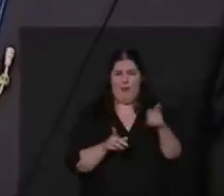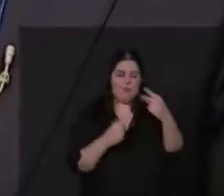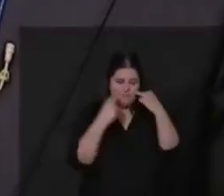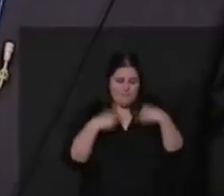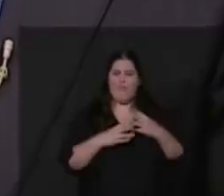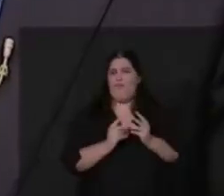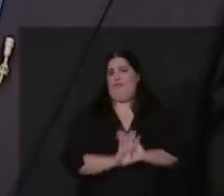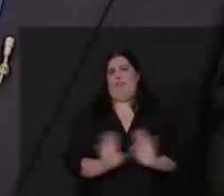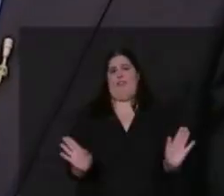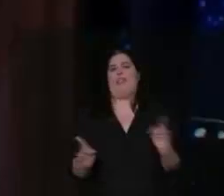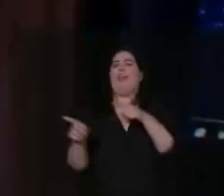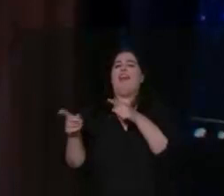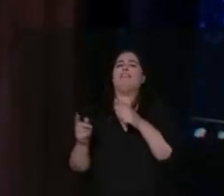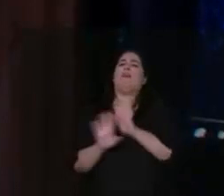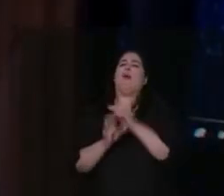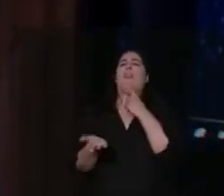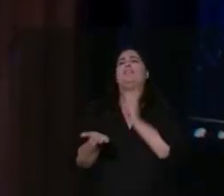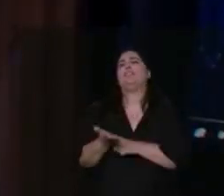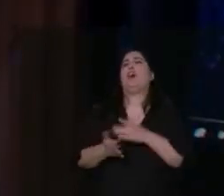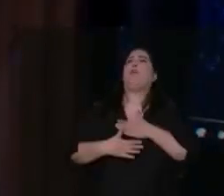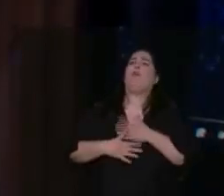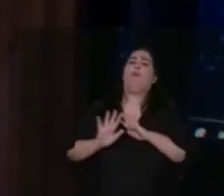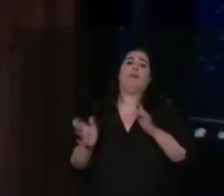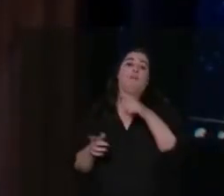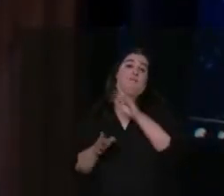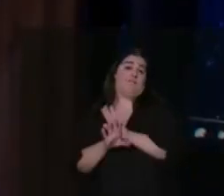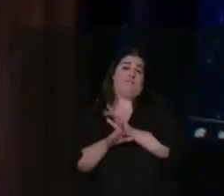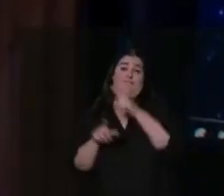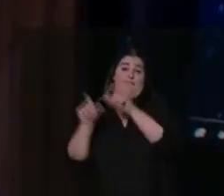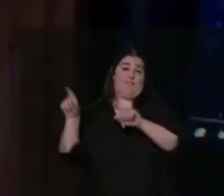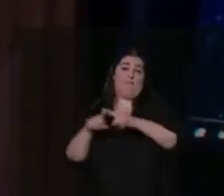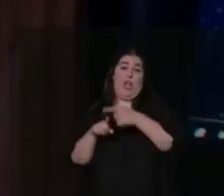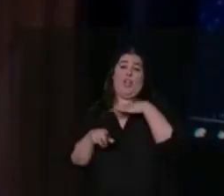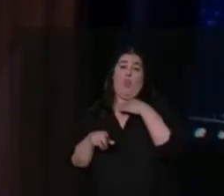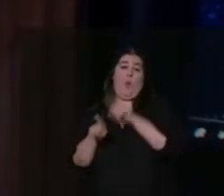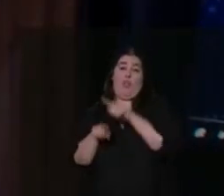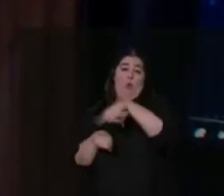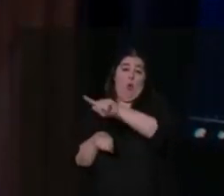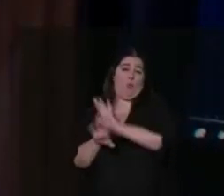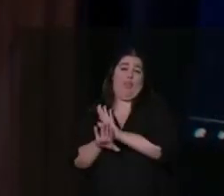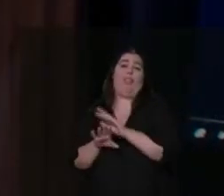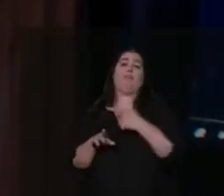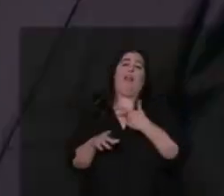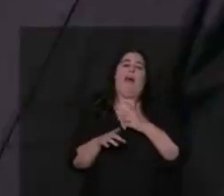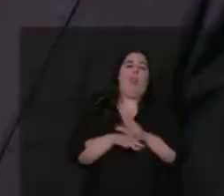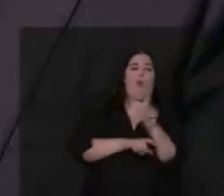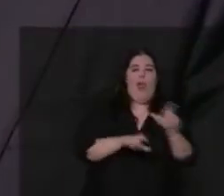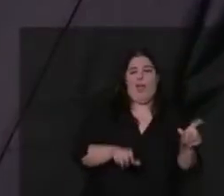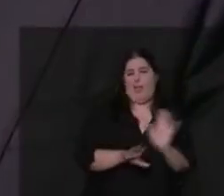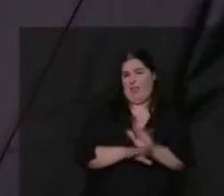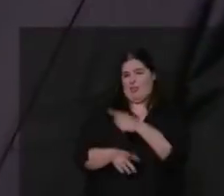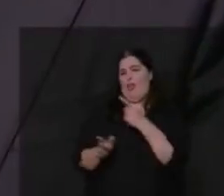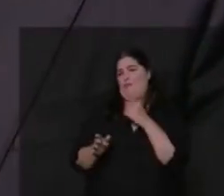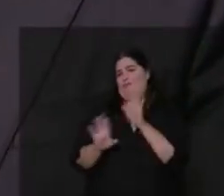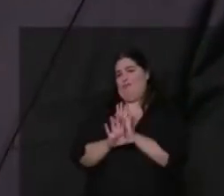esas soluciones altruistas, digamos, o sea, son el justificativo que usan los políticos delincuentes como vos para meterle la mano en el bolsillo a la gente y